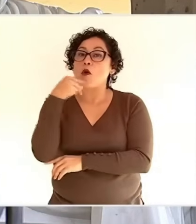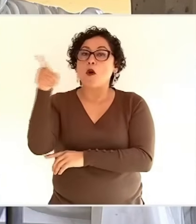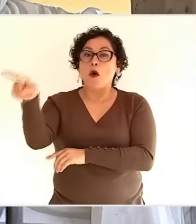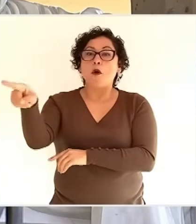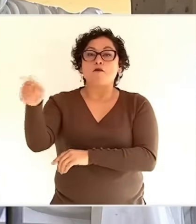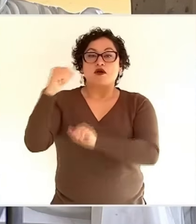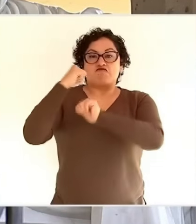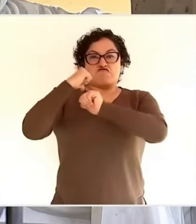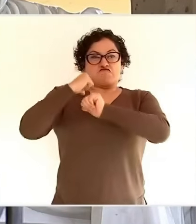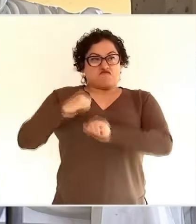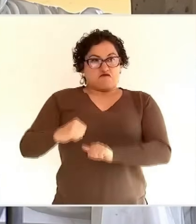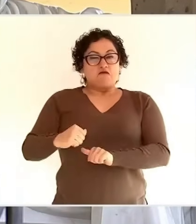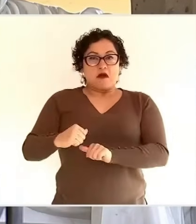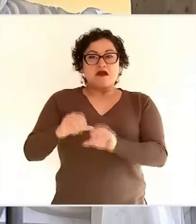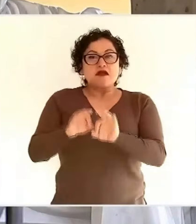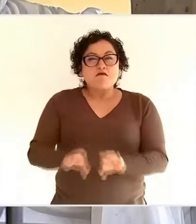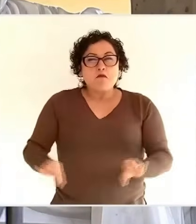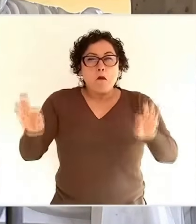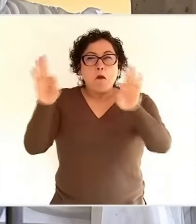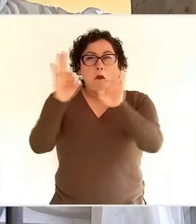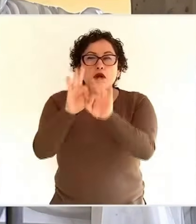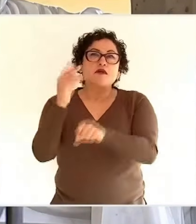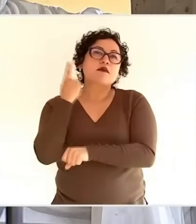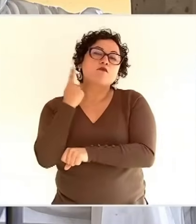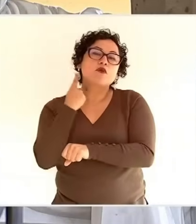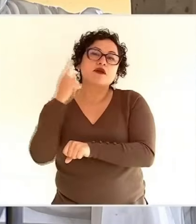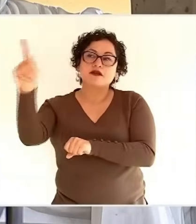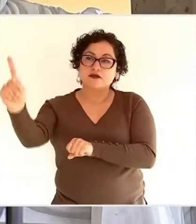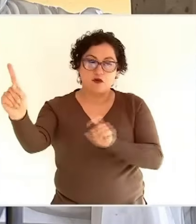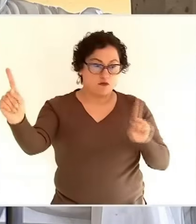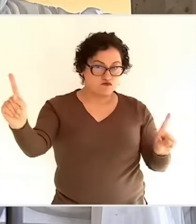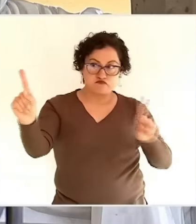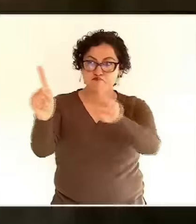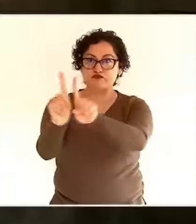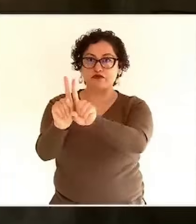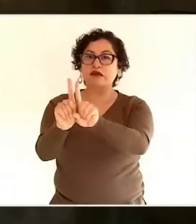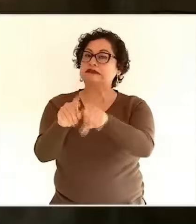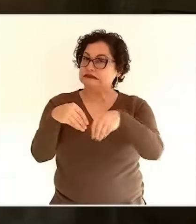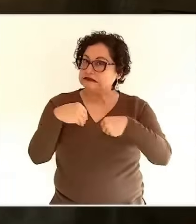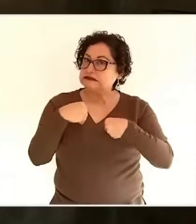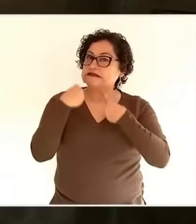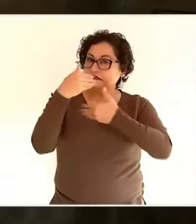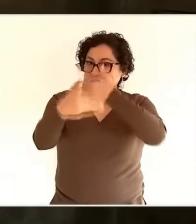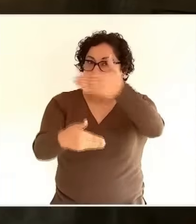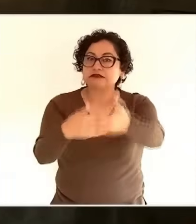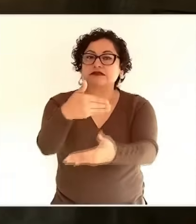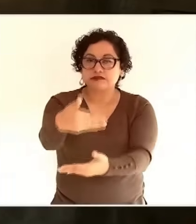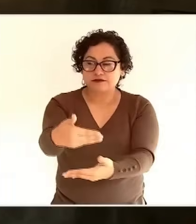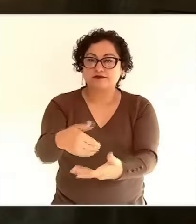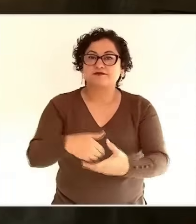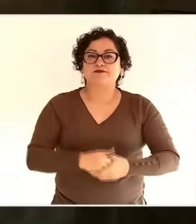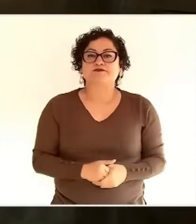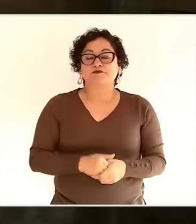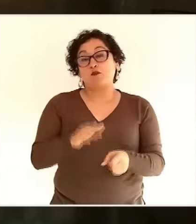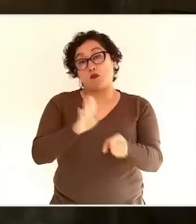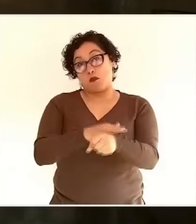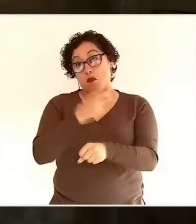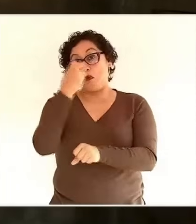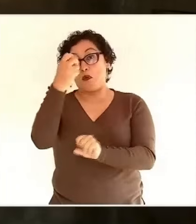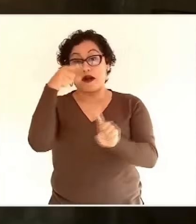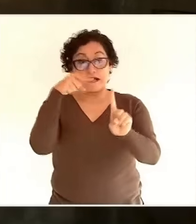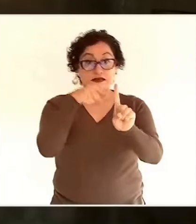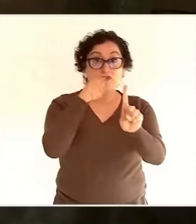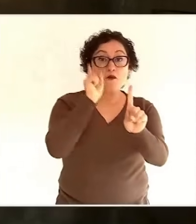públicas y emprendían carreras políticas, como fue el caso de Juárez. Por esa razón, Margarita fue objeto